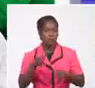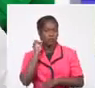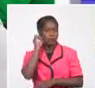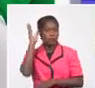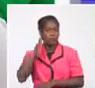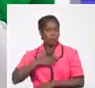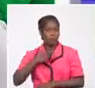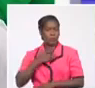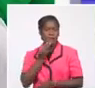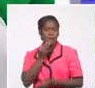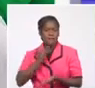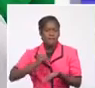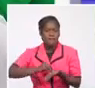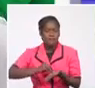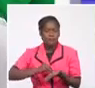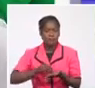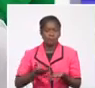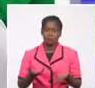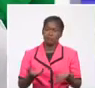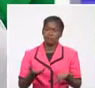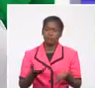situación compleja del mundo.